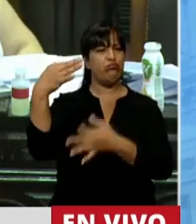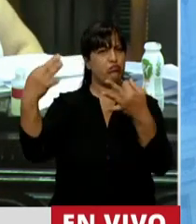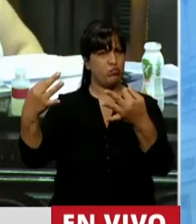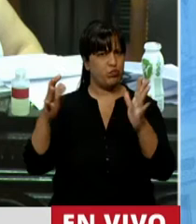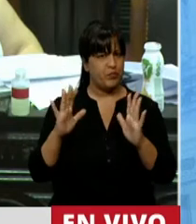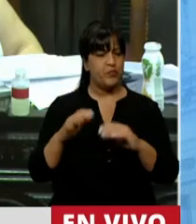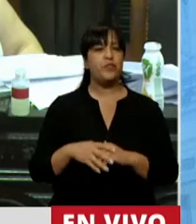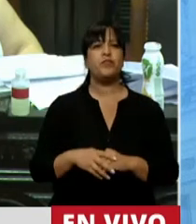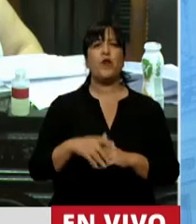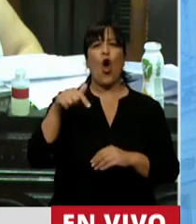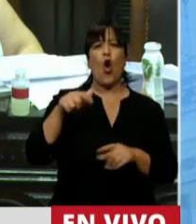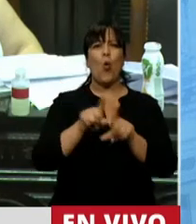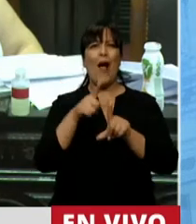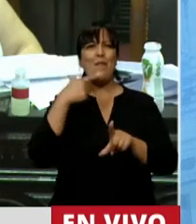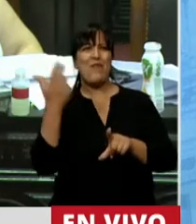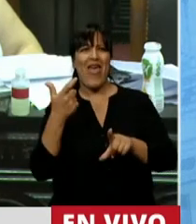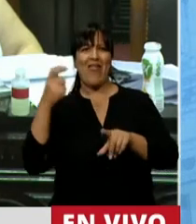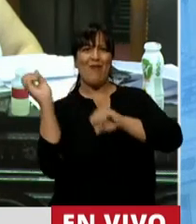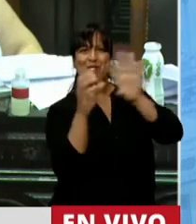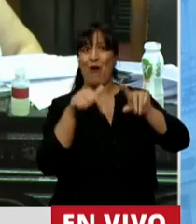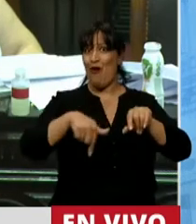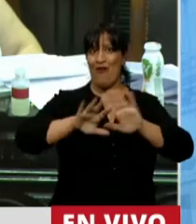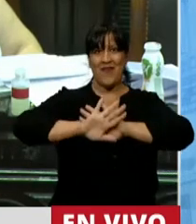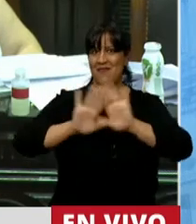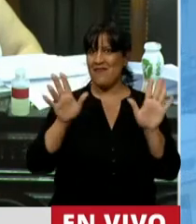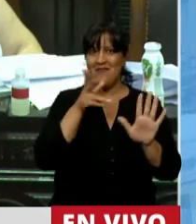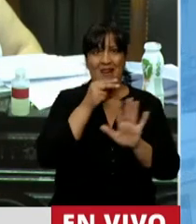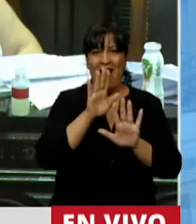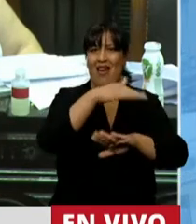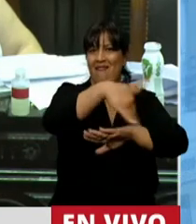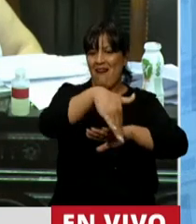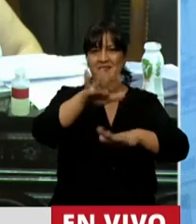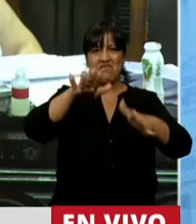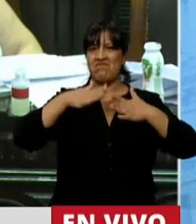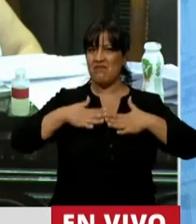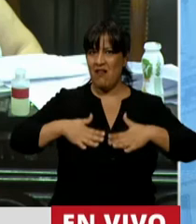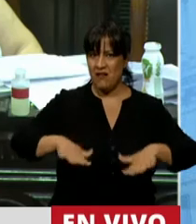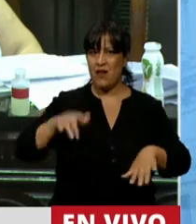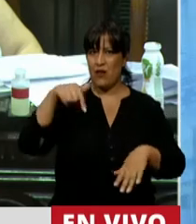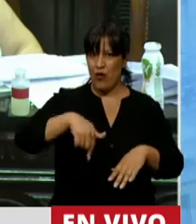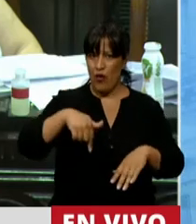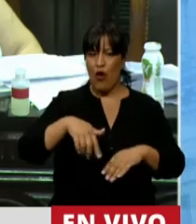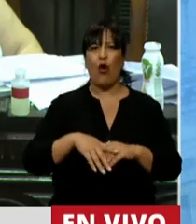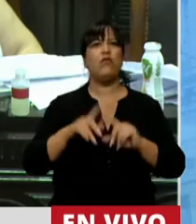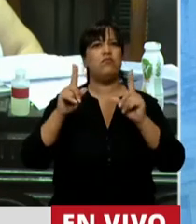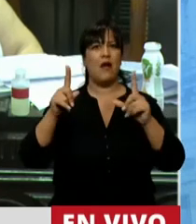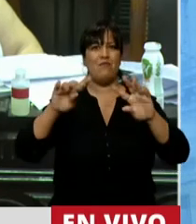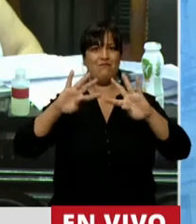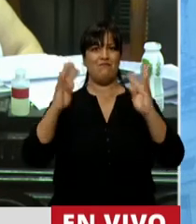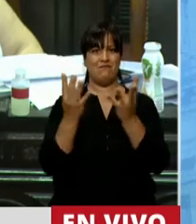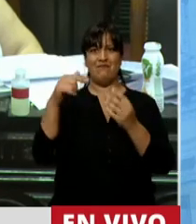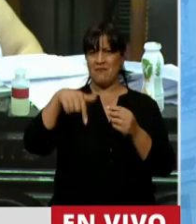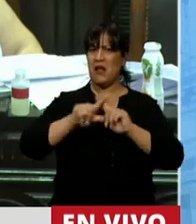Hoy, sin piedras, sin violencia, afuera, ni por supuesto adentro del